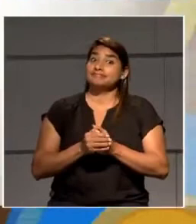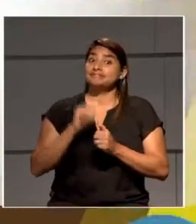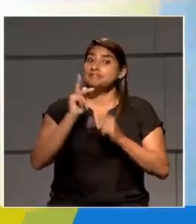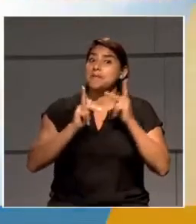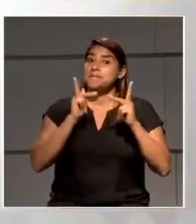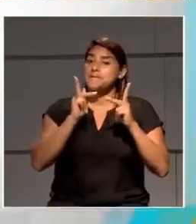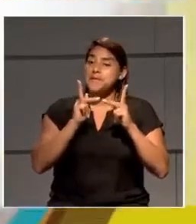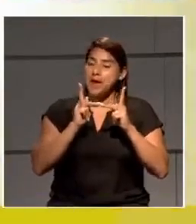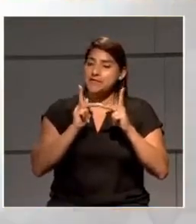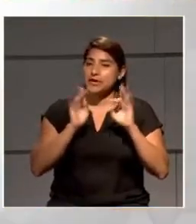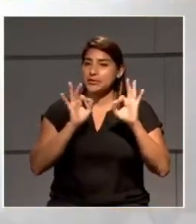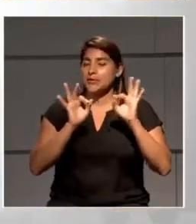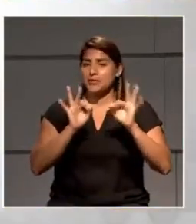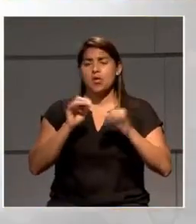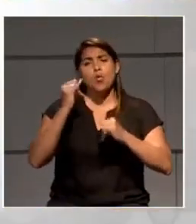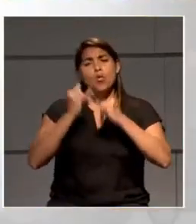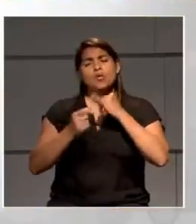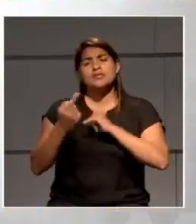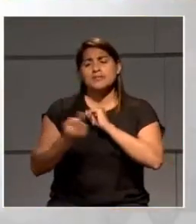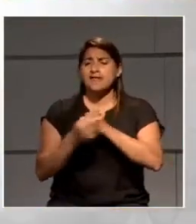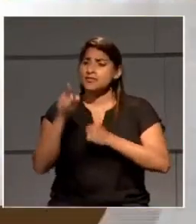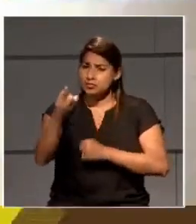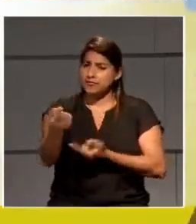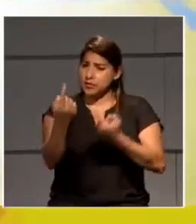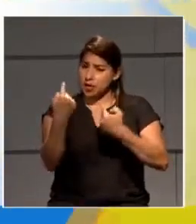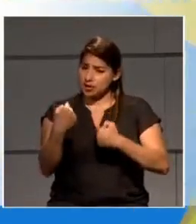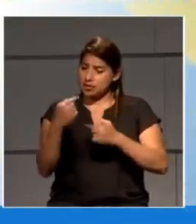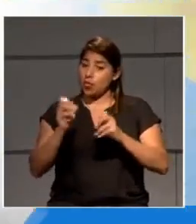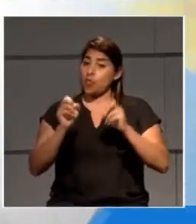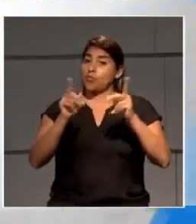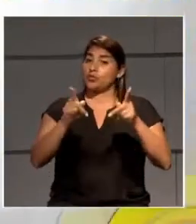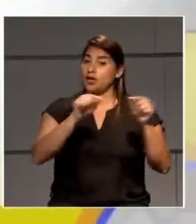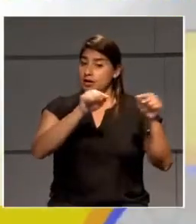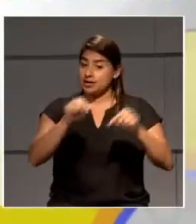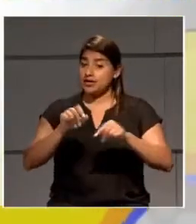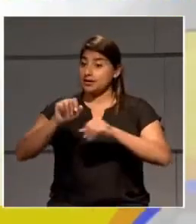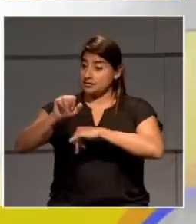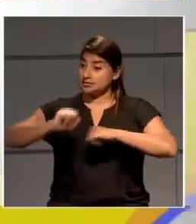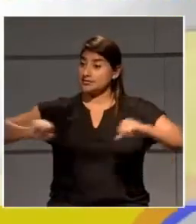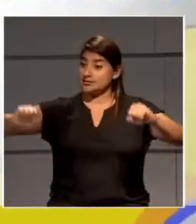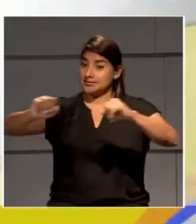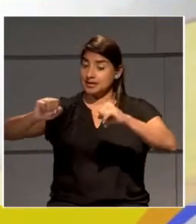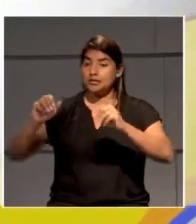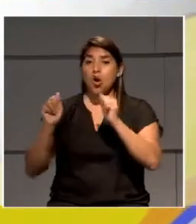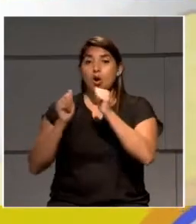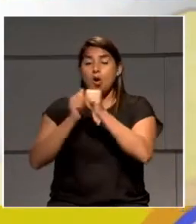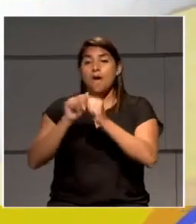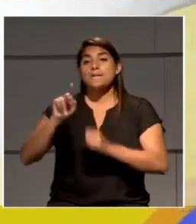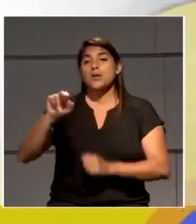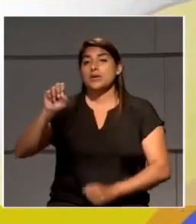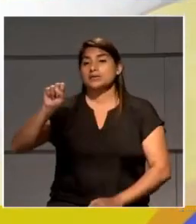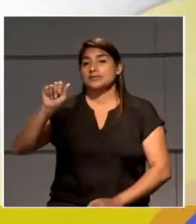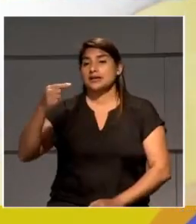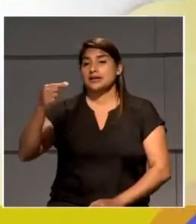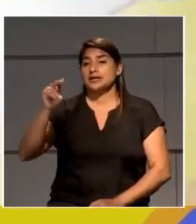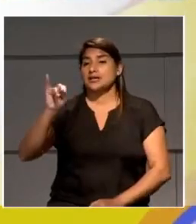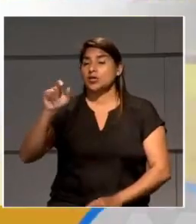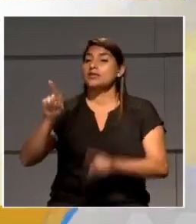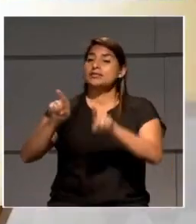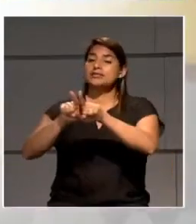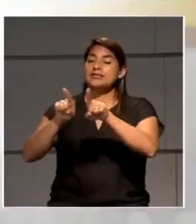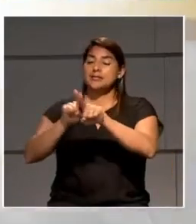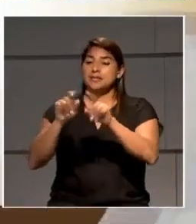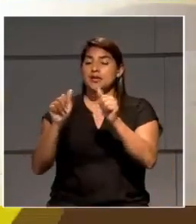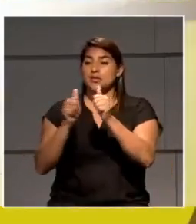Perfecto. Y Pluk, la última vez que viniste tuviste la oportunidad de estar aquí en el set con mi compañero Sergio y obviamente